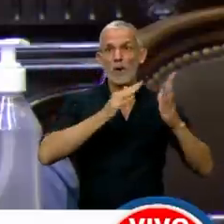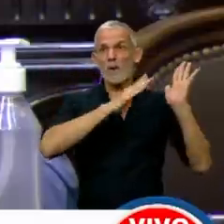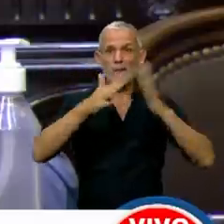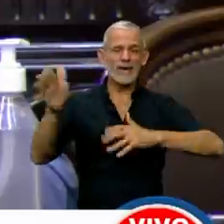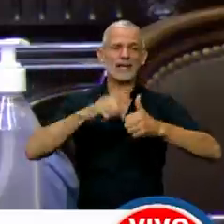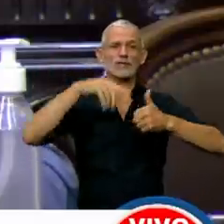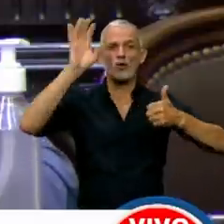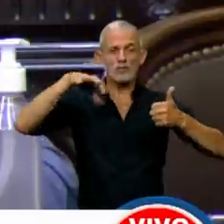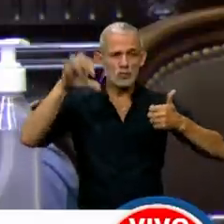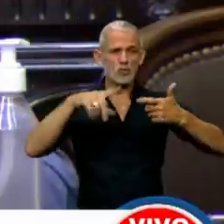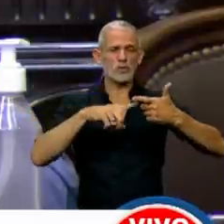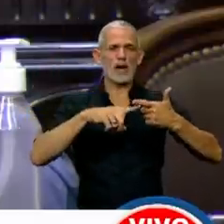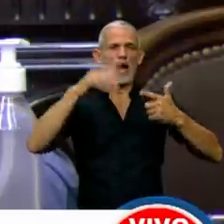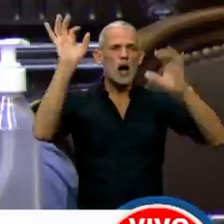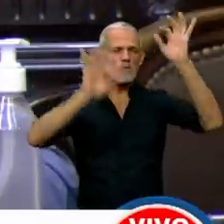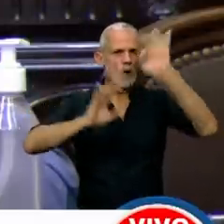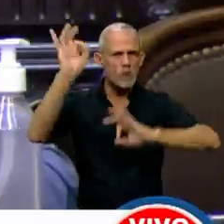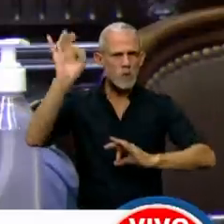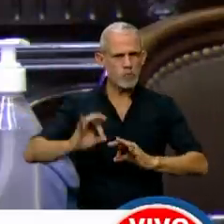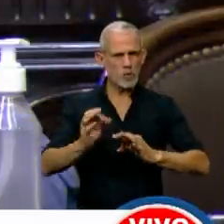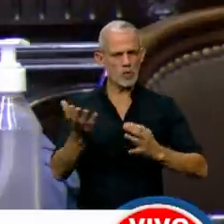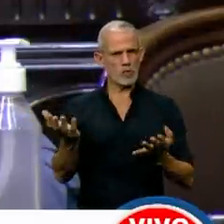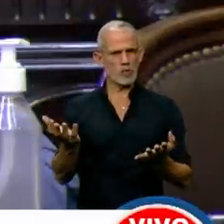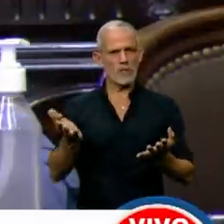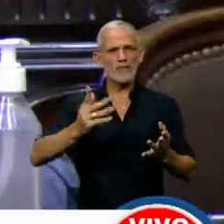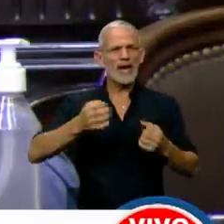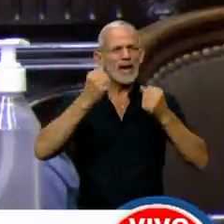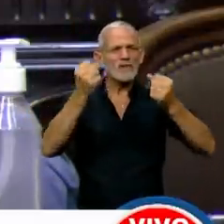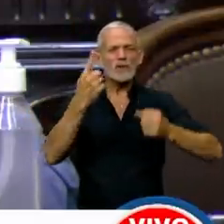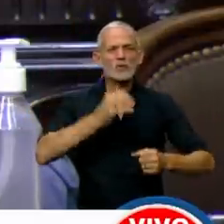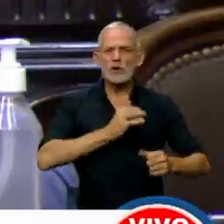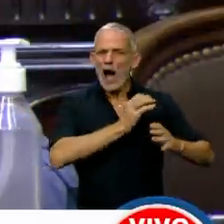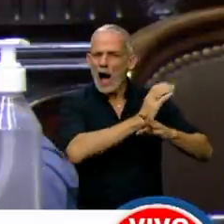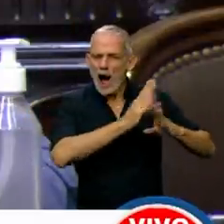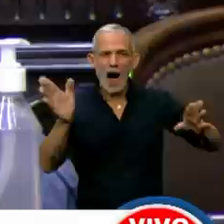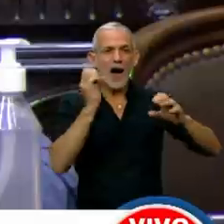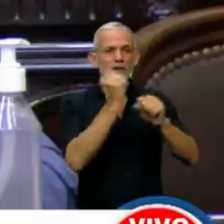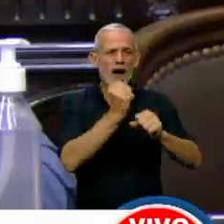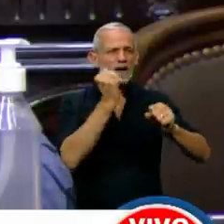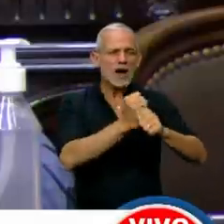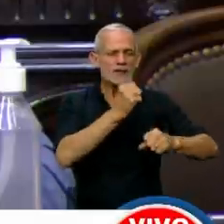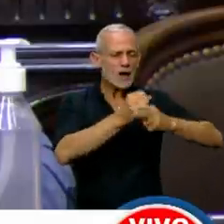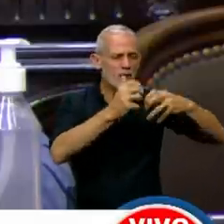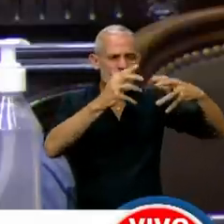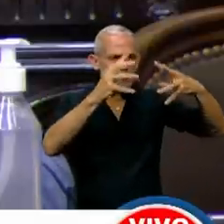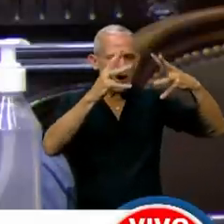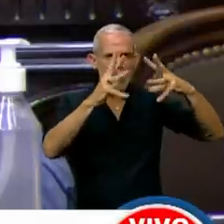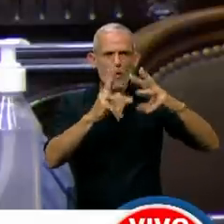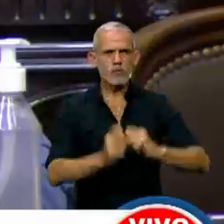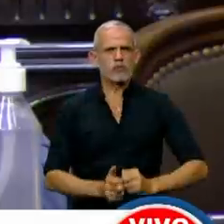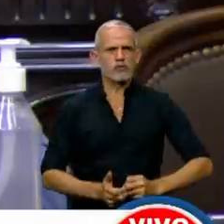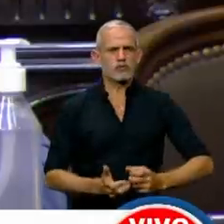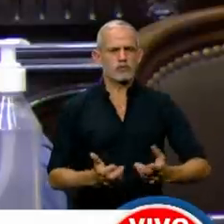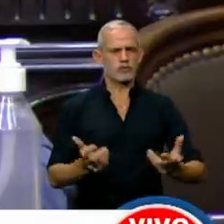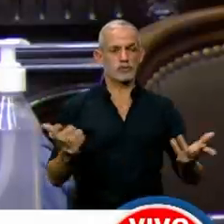lluvia y granizo hizo que el esfuerzo de todo un año de trabajo se fuera por la borda así que